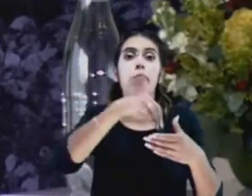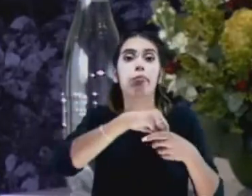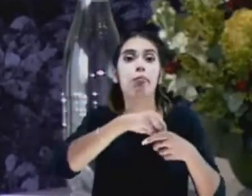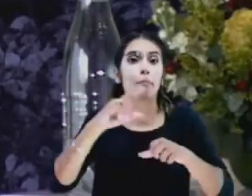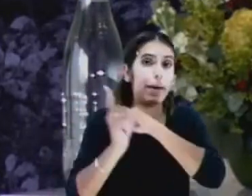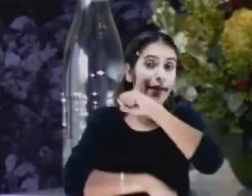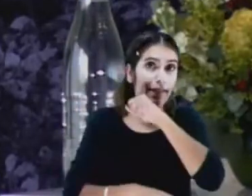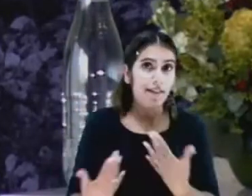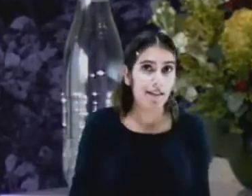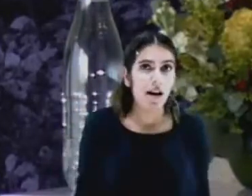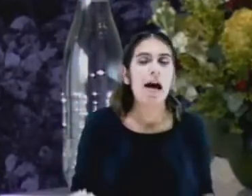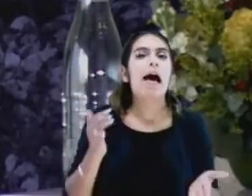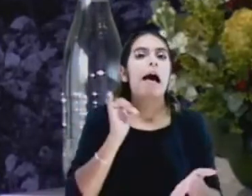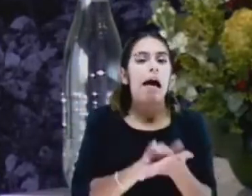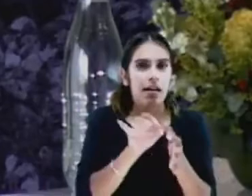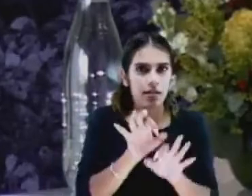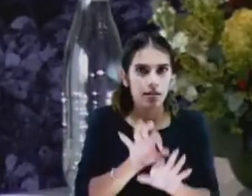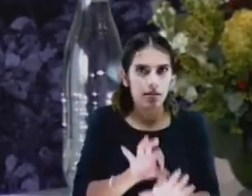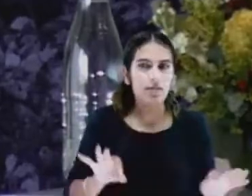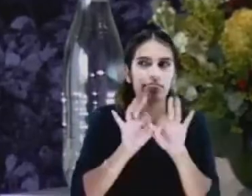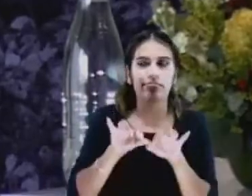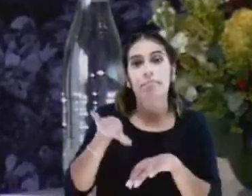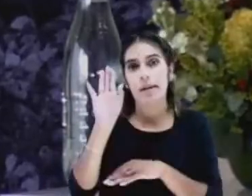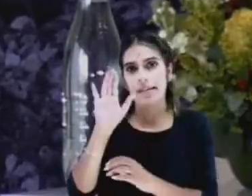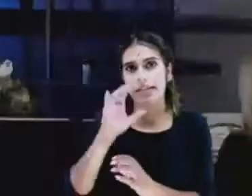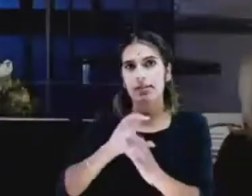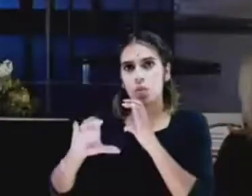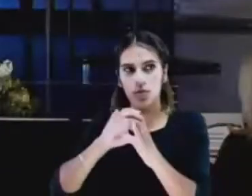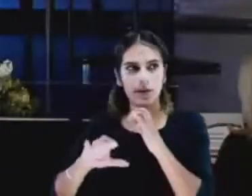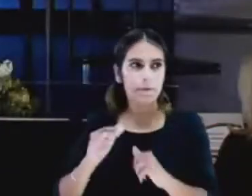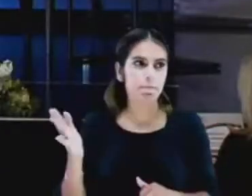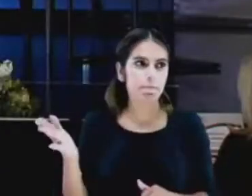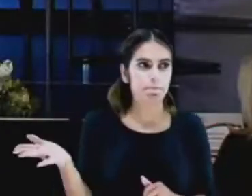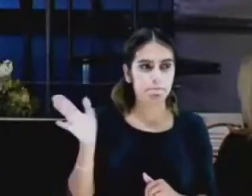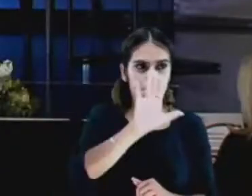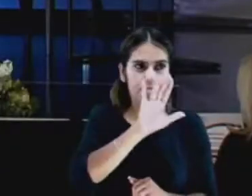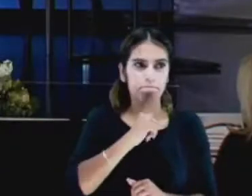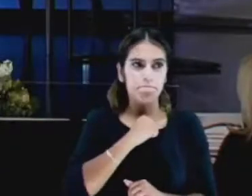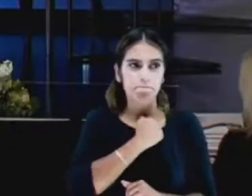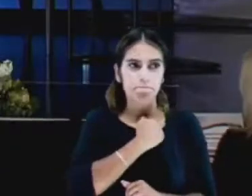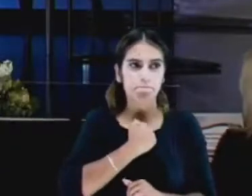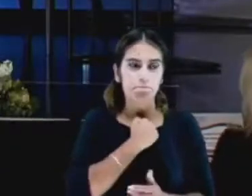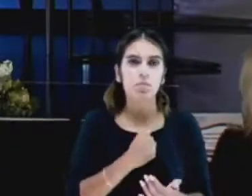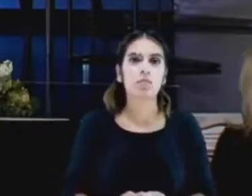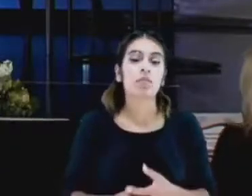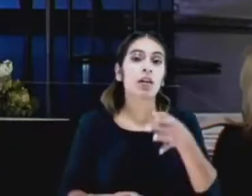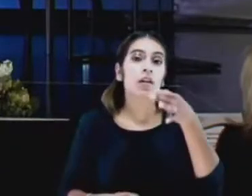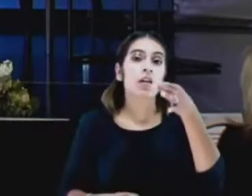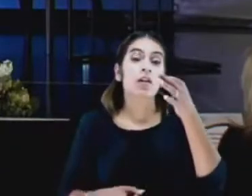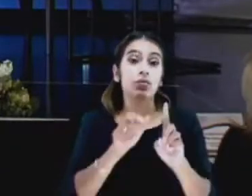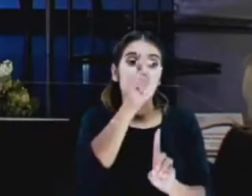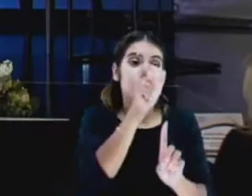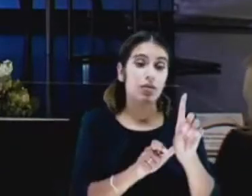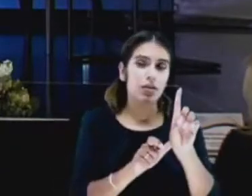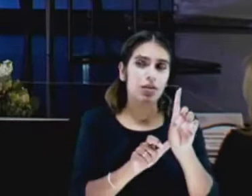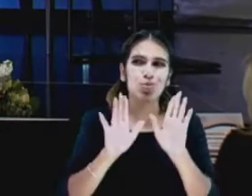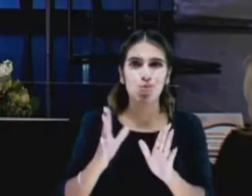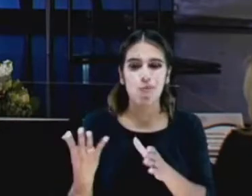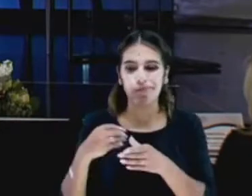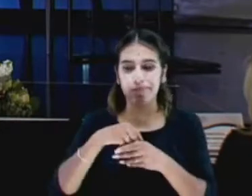informar de la comunicación pasamos sujetos legitimados pues realmente